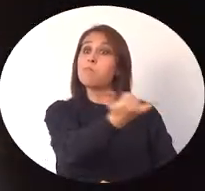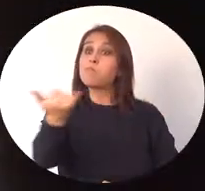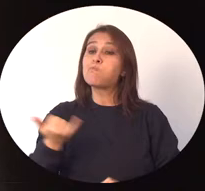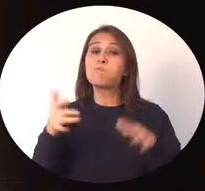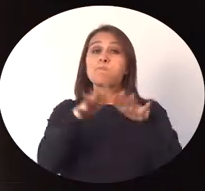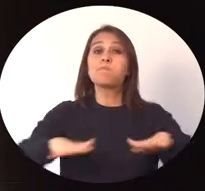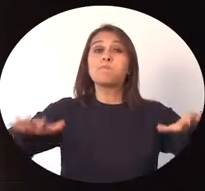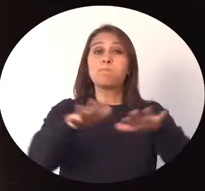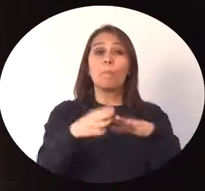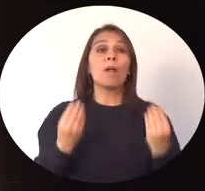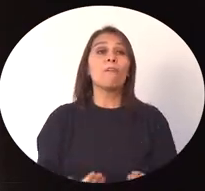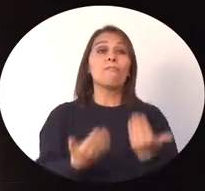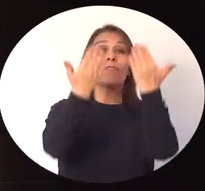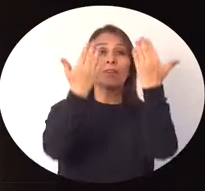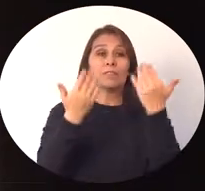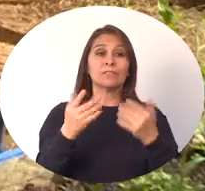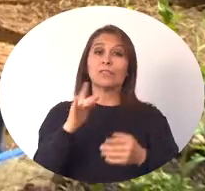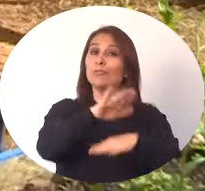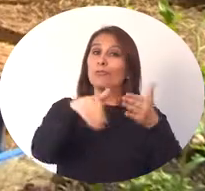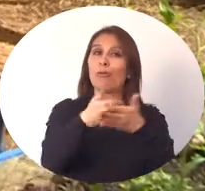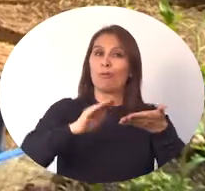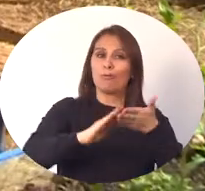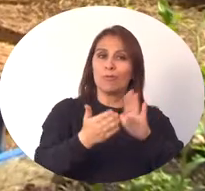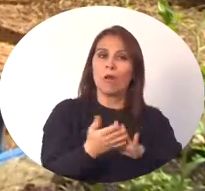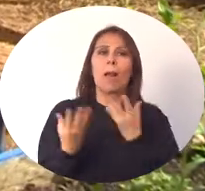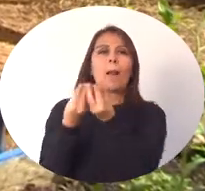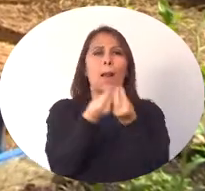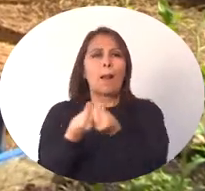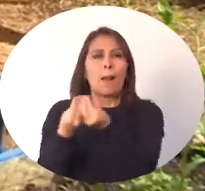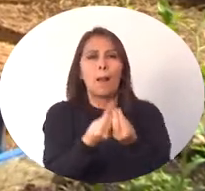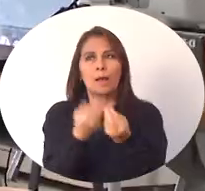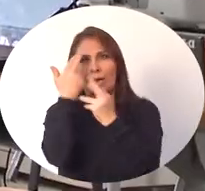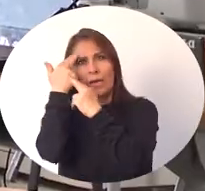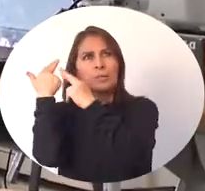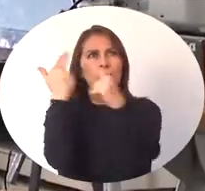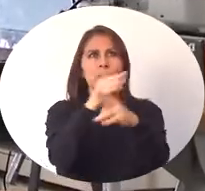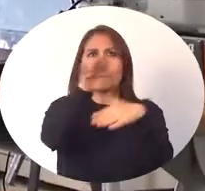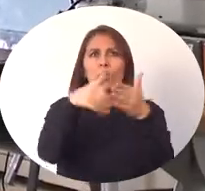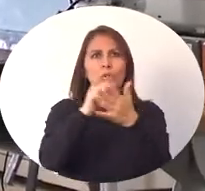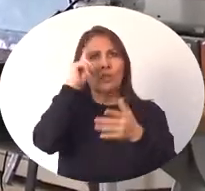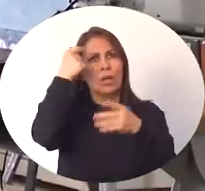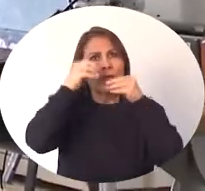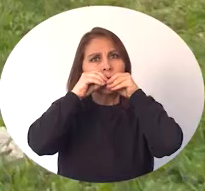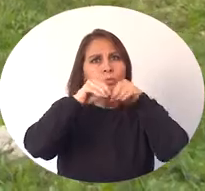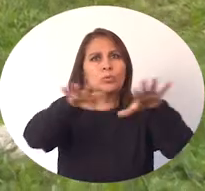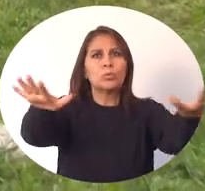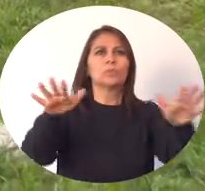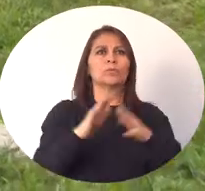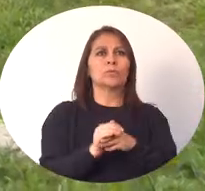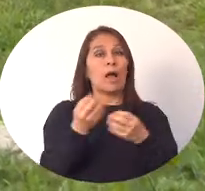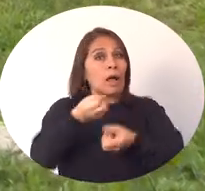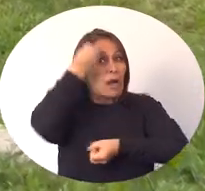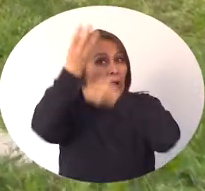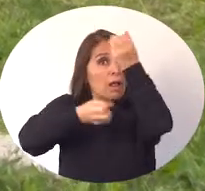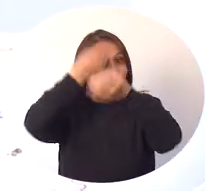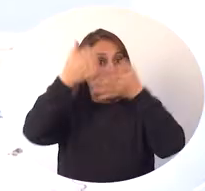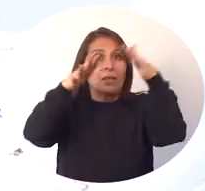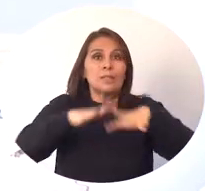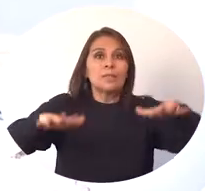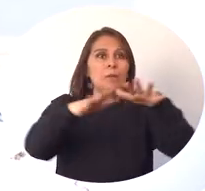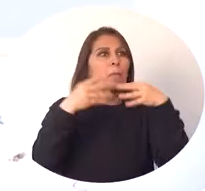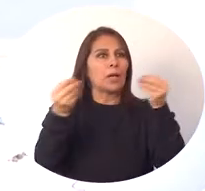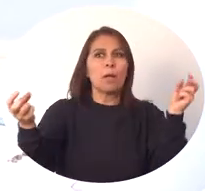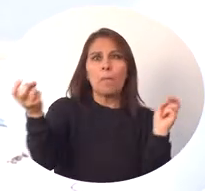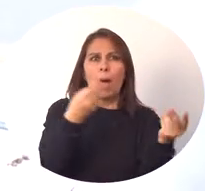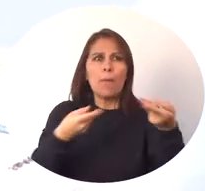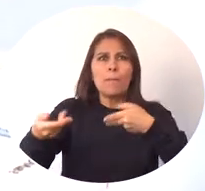La universidad es un escenario en pos del bienestar de la comunidad, la convivencia, el respeto por lo público, la creatividad y la construcción